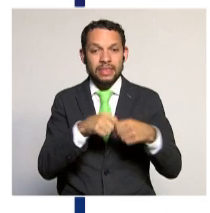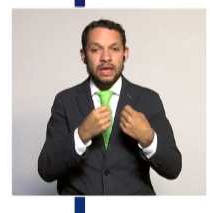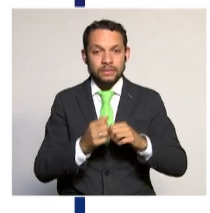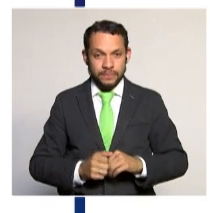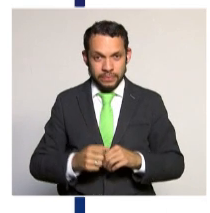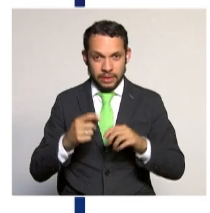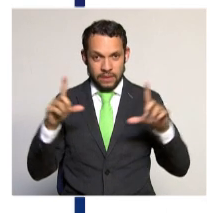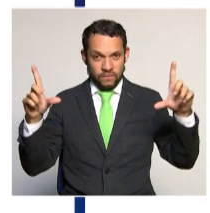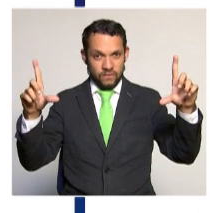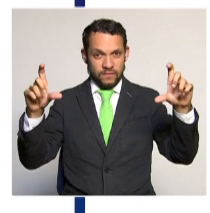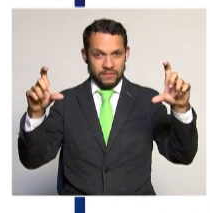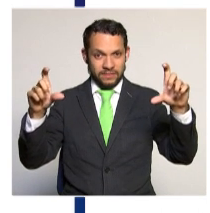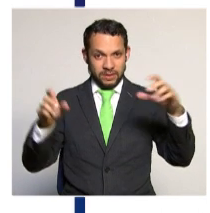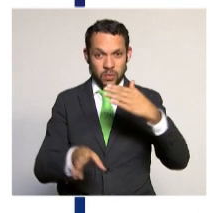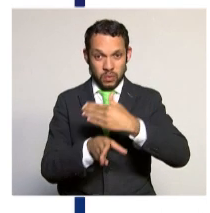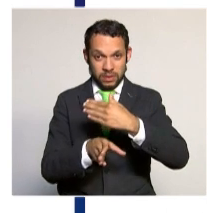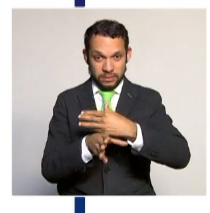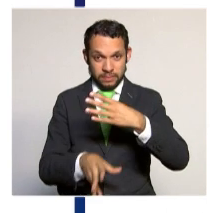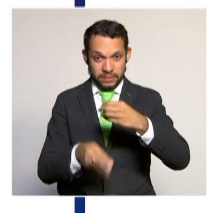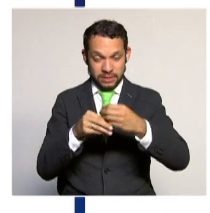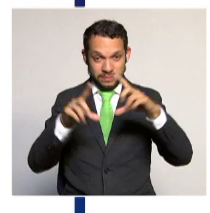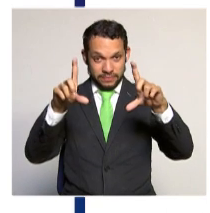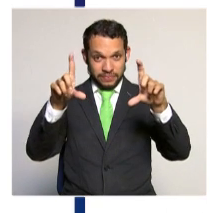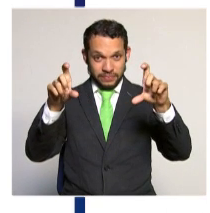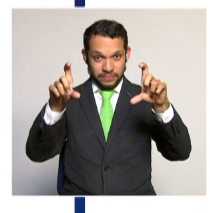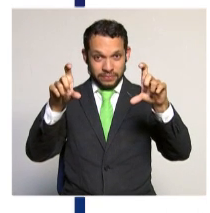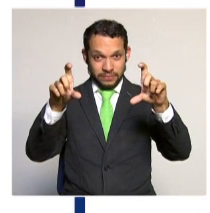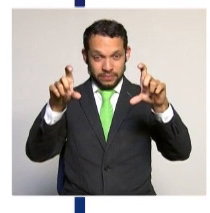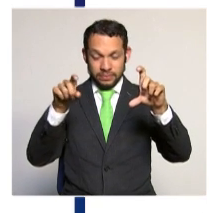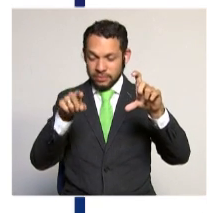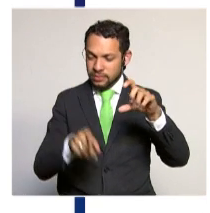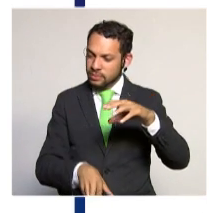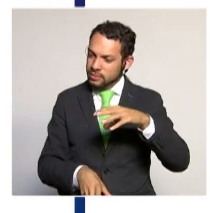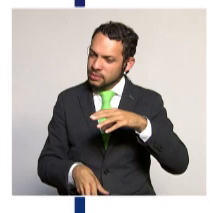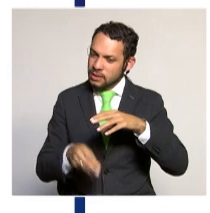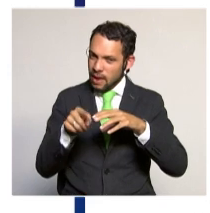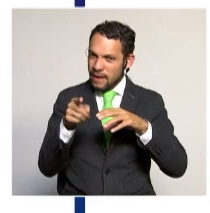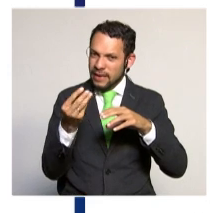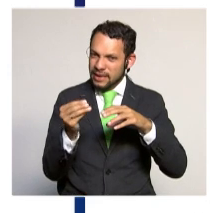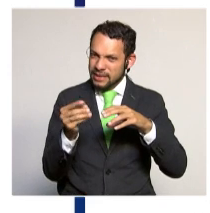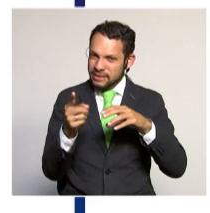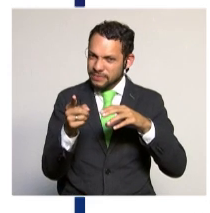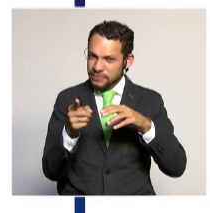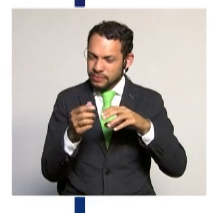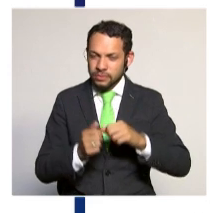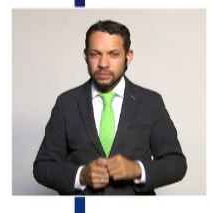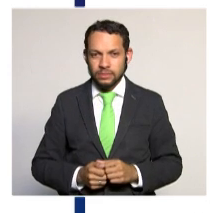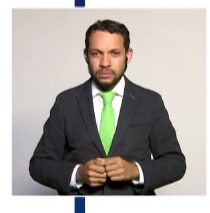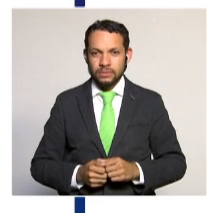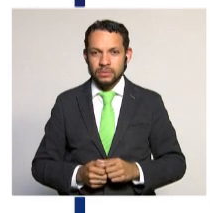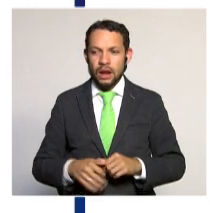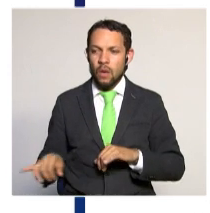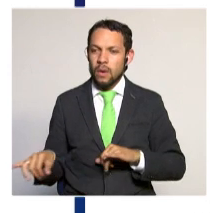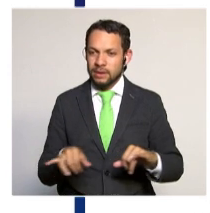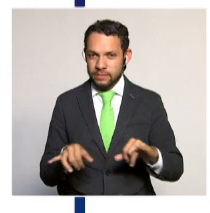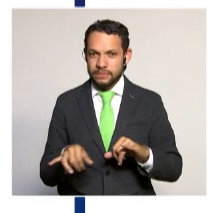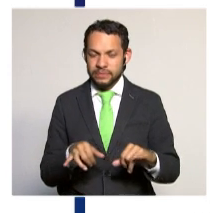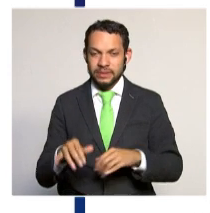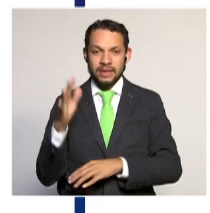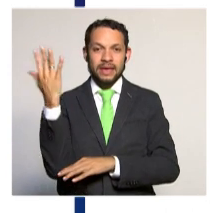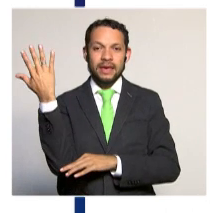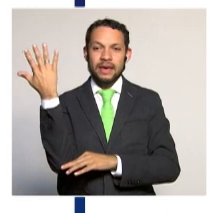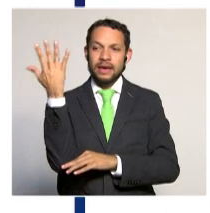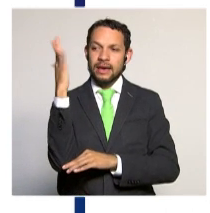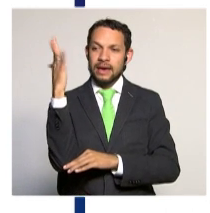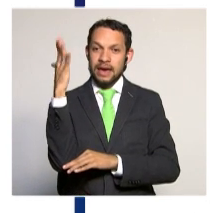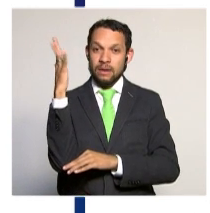con la imagen que ustedes ven a continuación, antes de hablar del beta-amiloide, esto hace semejanza a un árbol